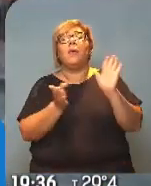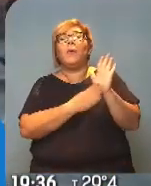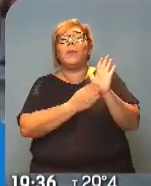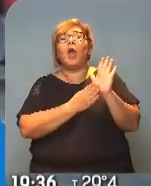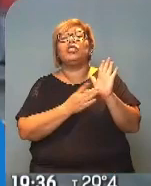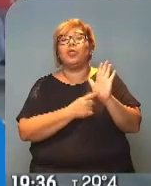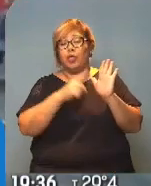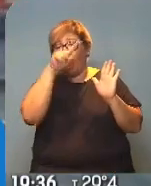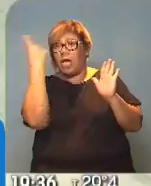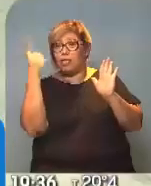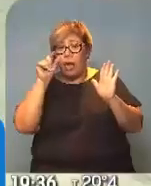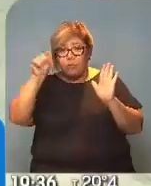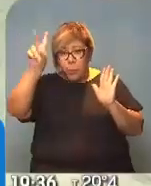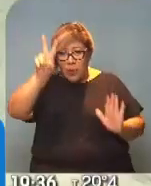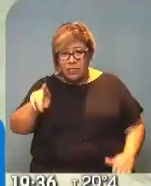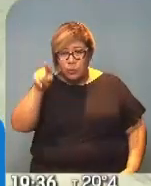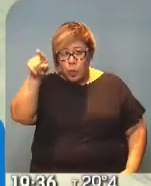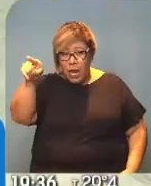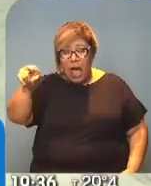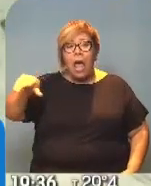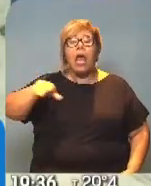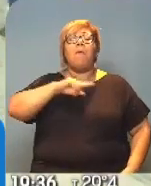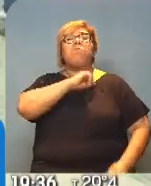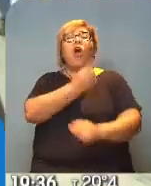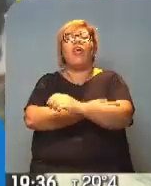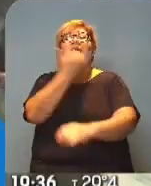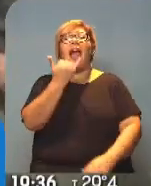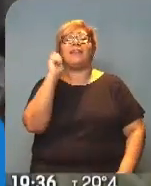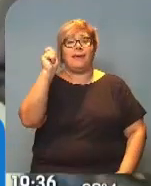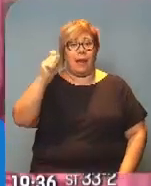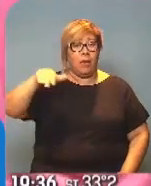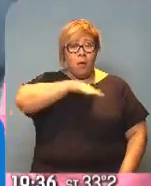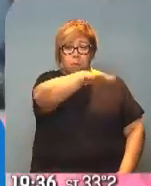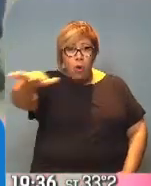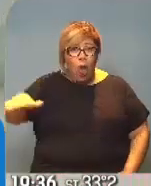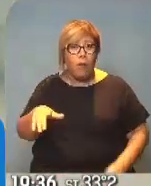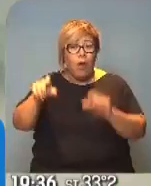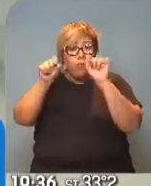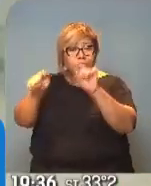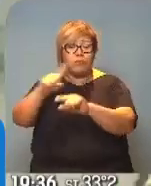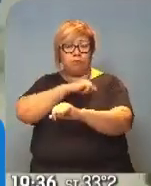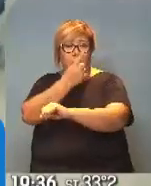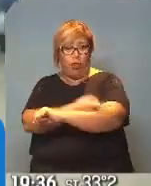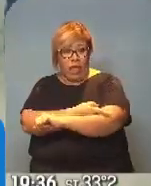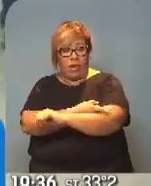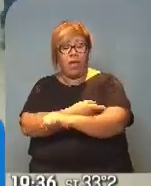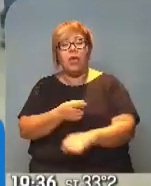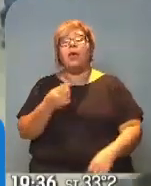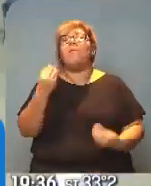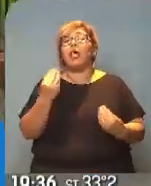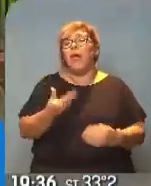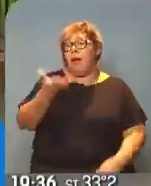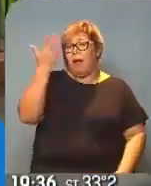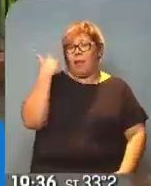Venezuela? ¿En el pueblo? ¿O reside en una potencia extranjera que le da plata a unos políticos desprestigiados que hasta hace 2 meses nadie